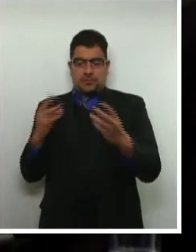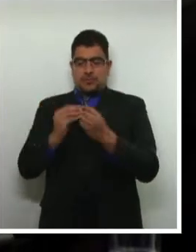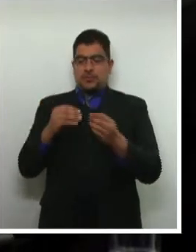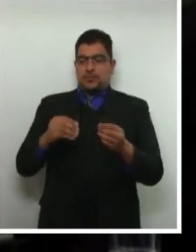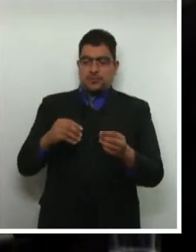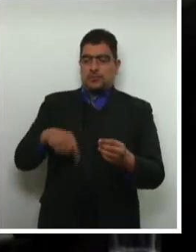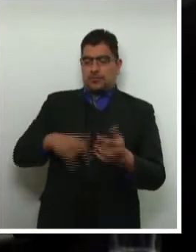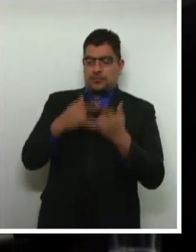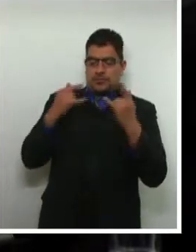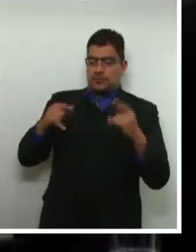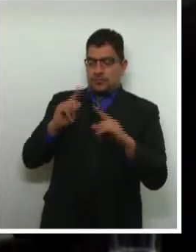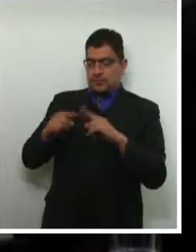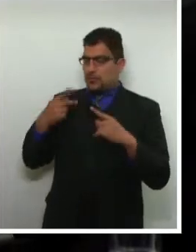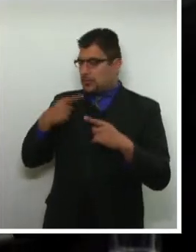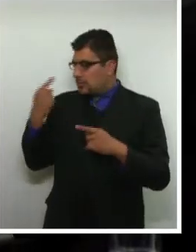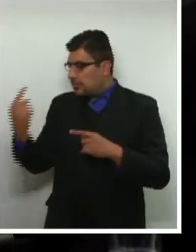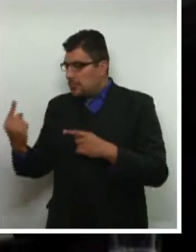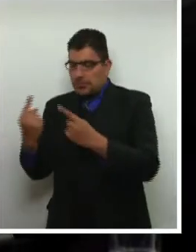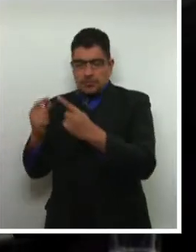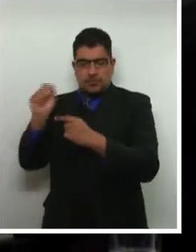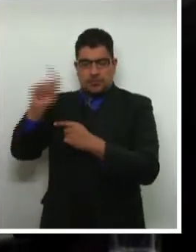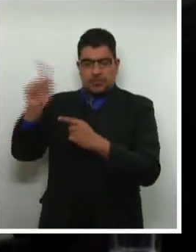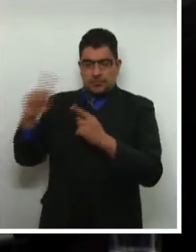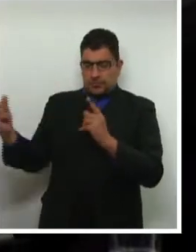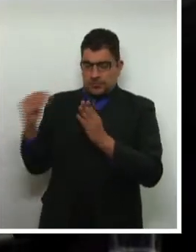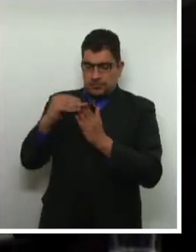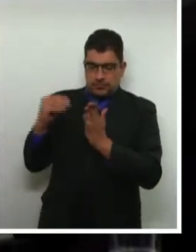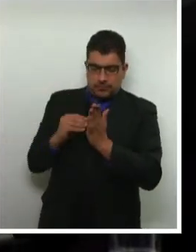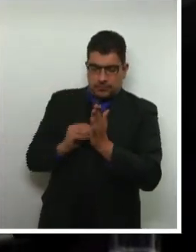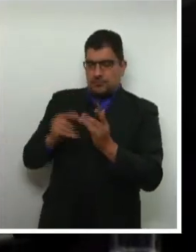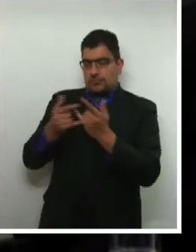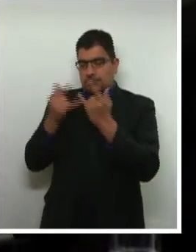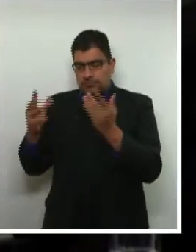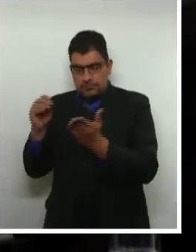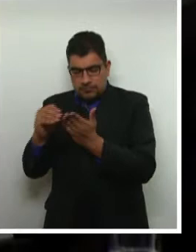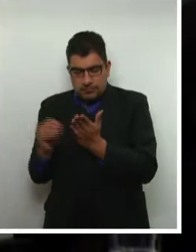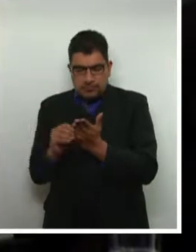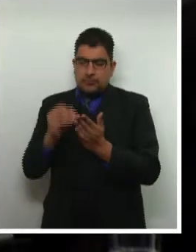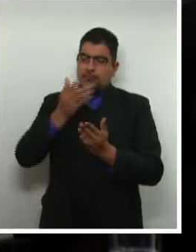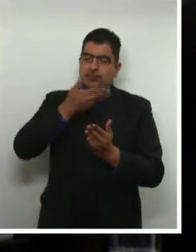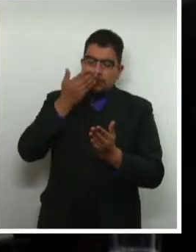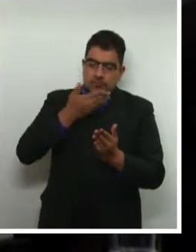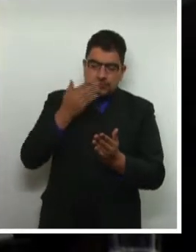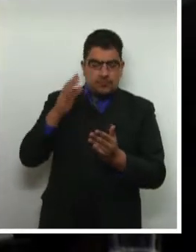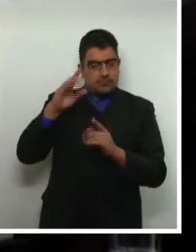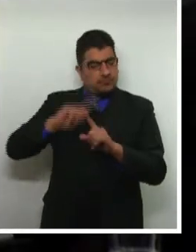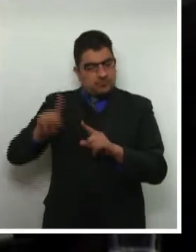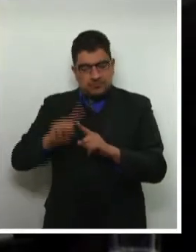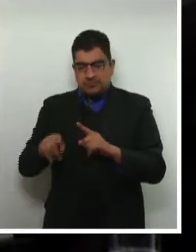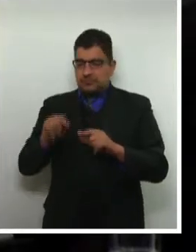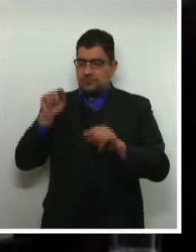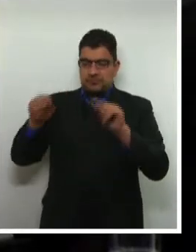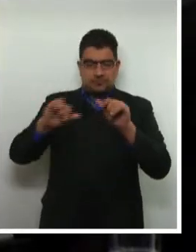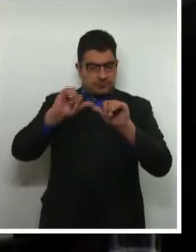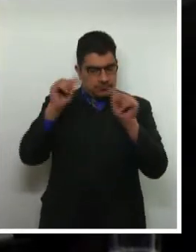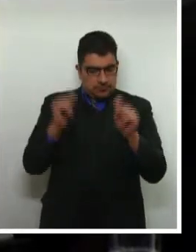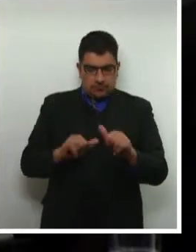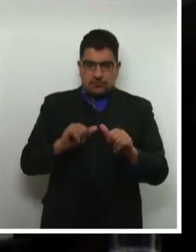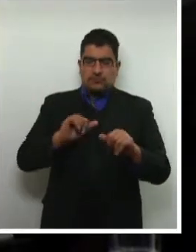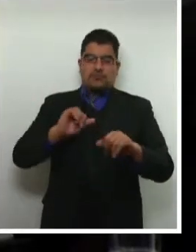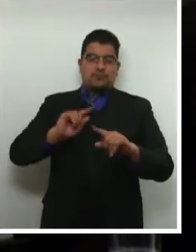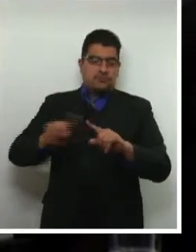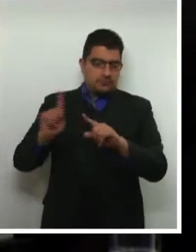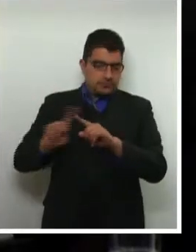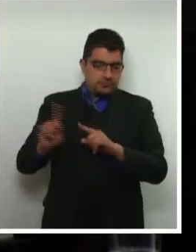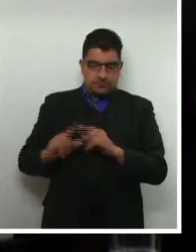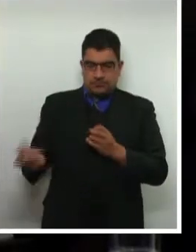de personajes, acontecimientos y archivos históricos, costumbres, tradiciones, expresiones artísticas y